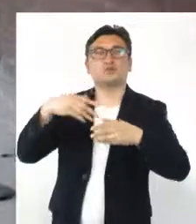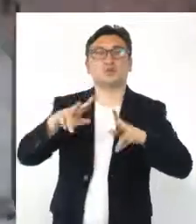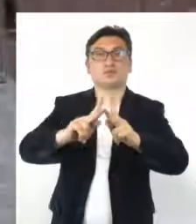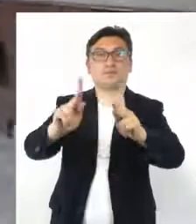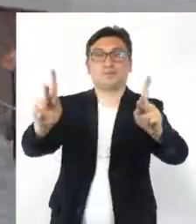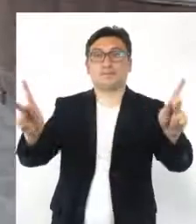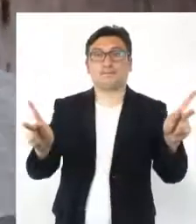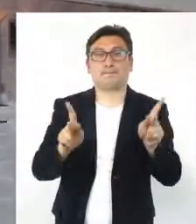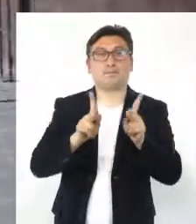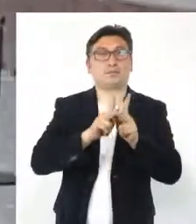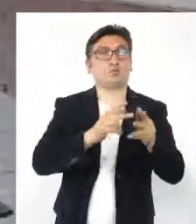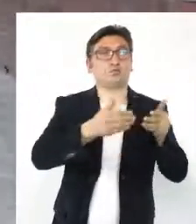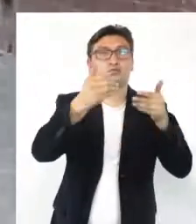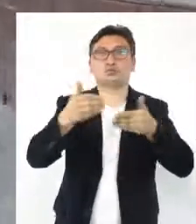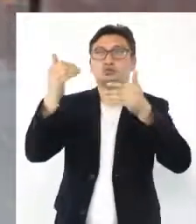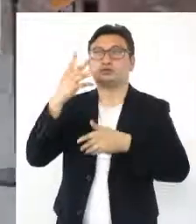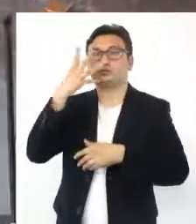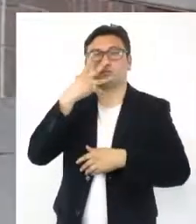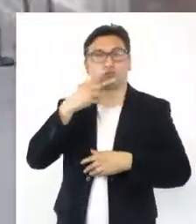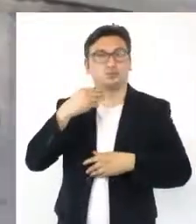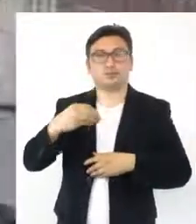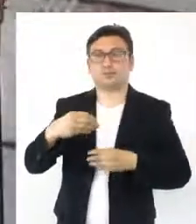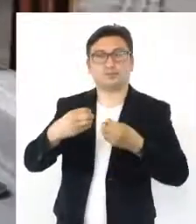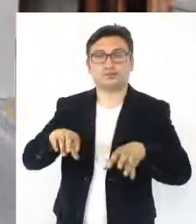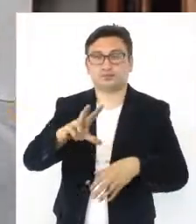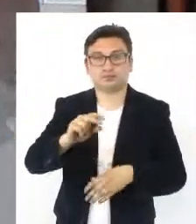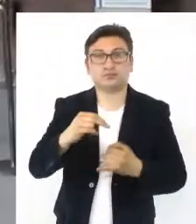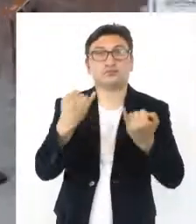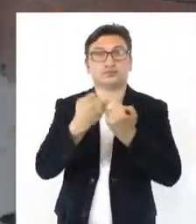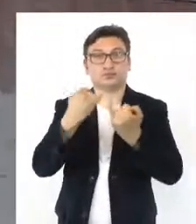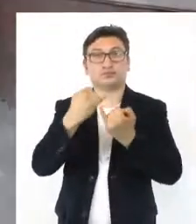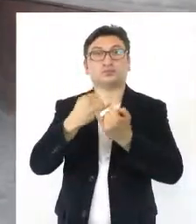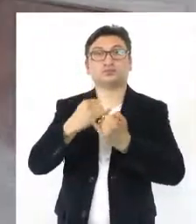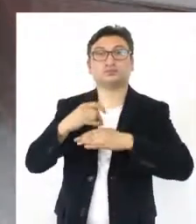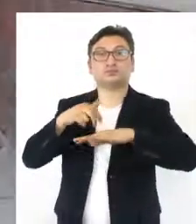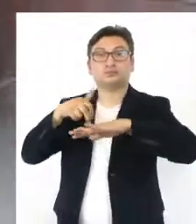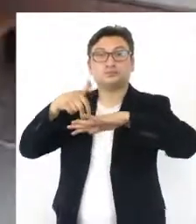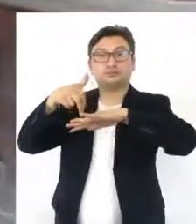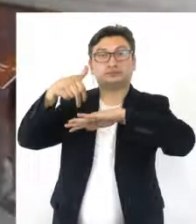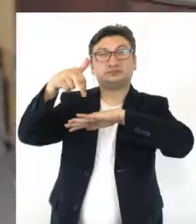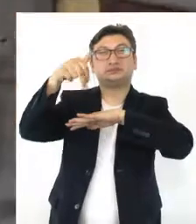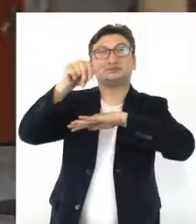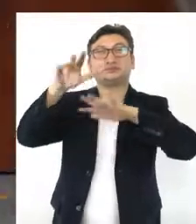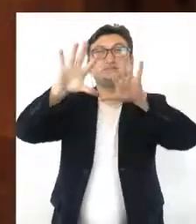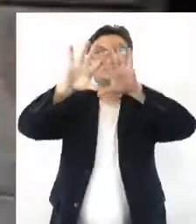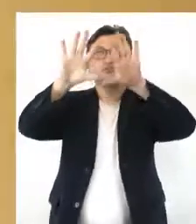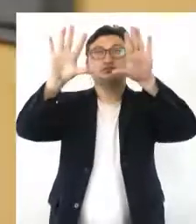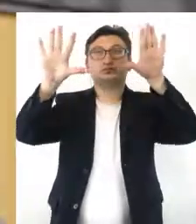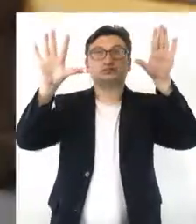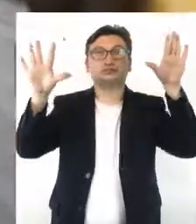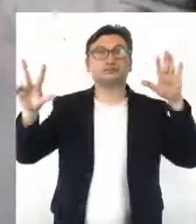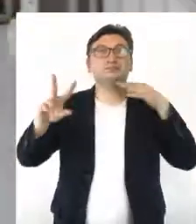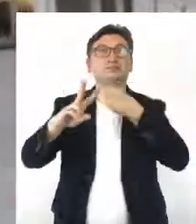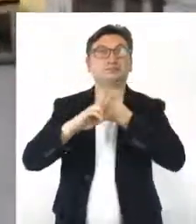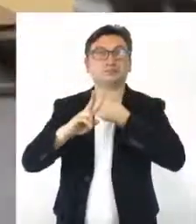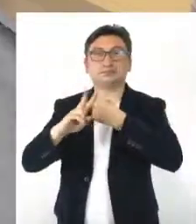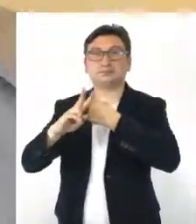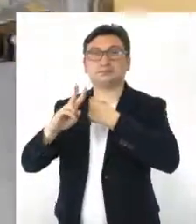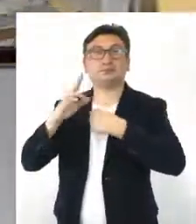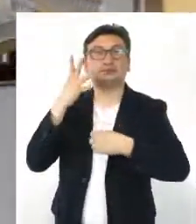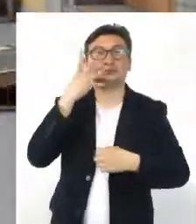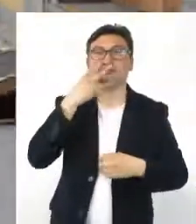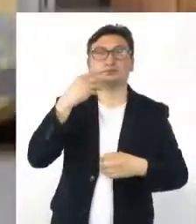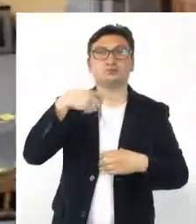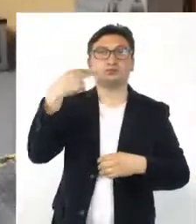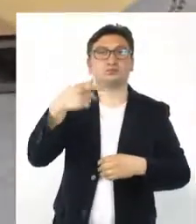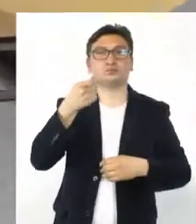tres pisos del patio principal y no olvidar ver el espectacular vitral que se encuentra en las escaleras principales, llamado La Bienvenida, traído